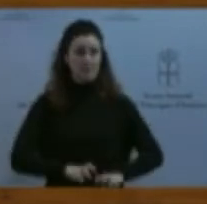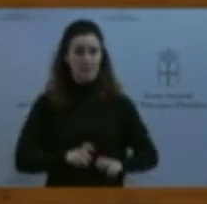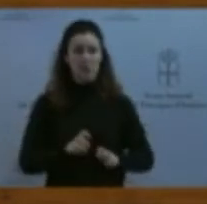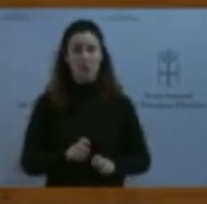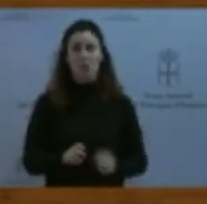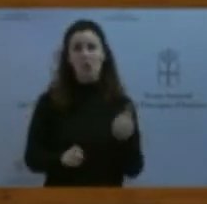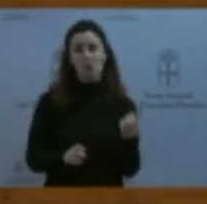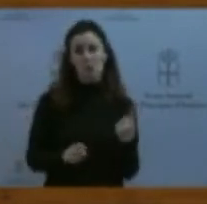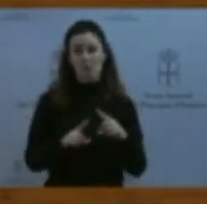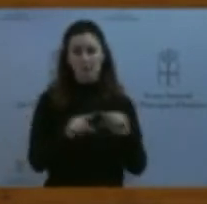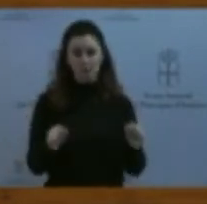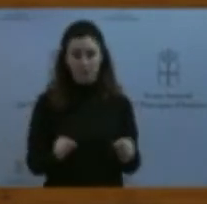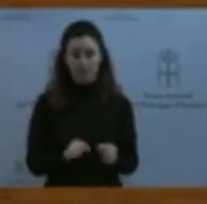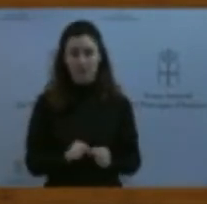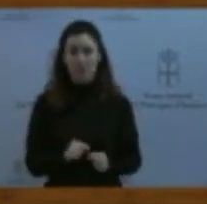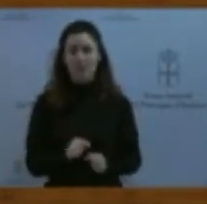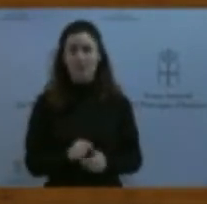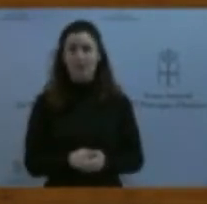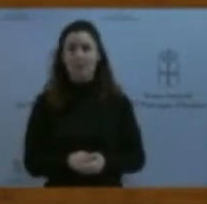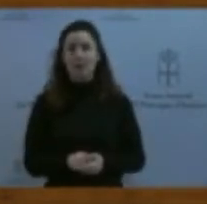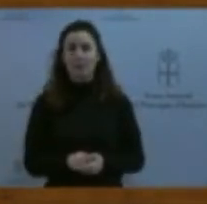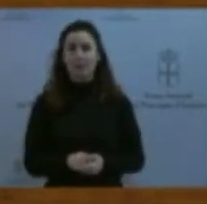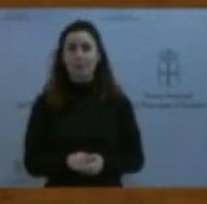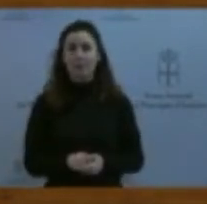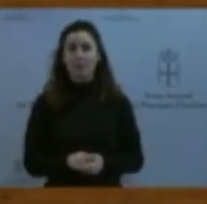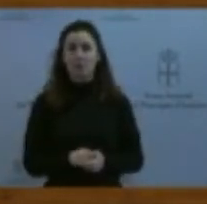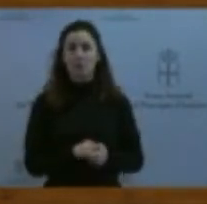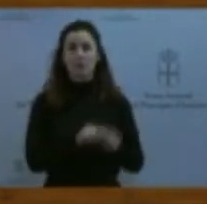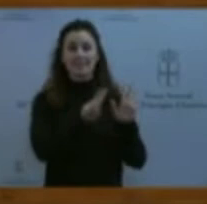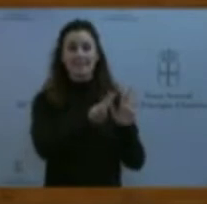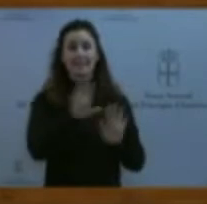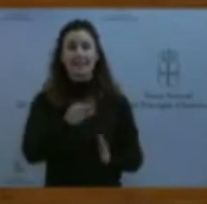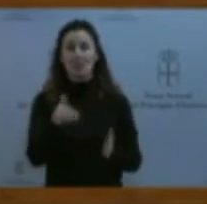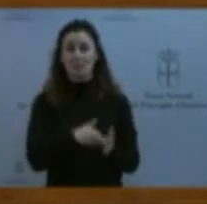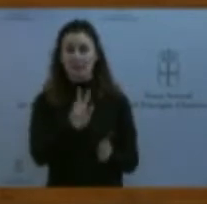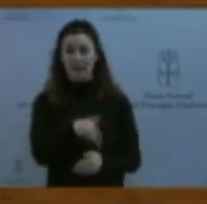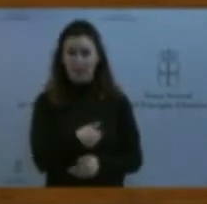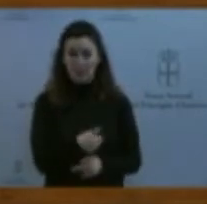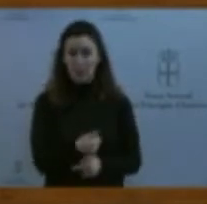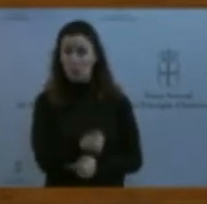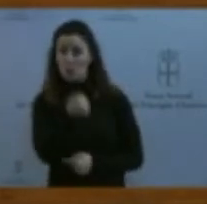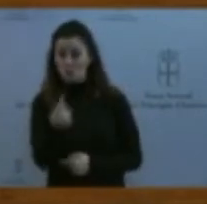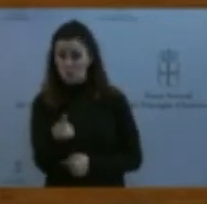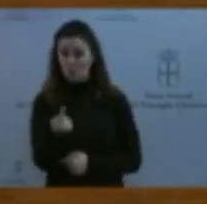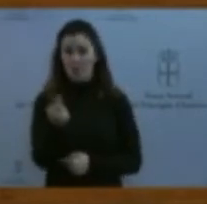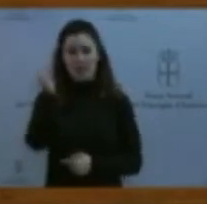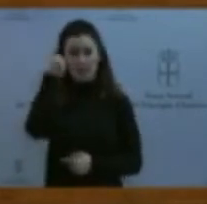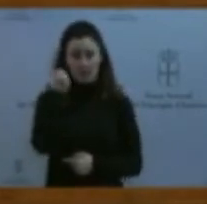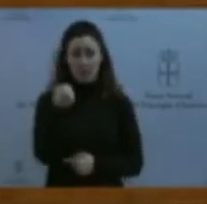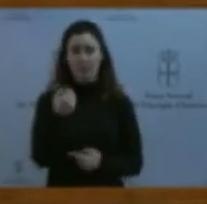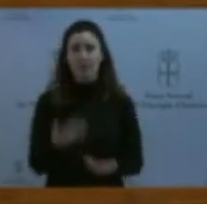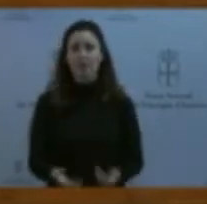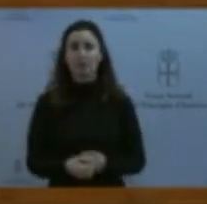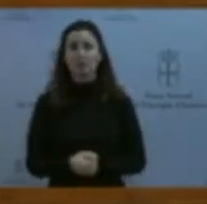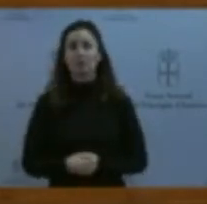de al menos 75.000 euros en el caso de Aragón, 1 de concurrencia competitiva entre 2016